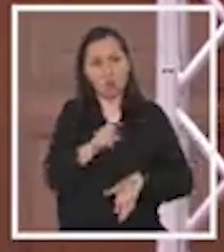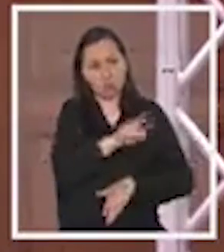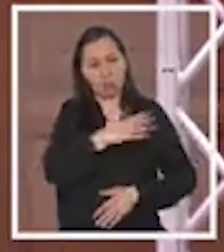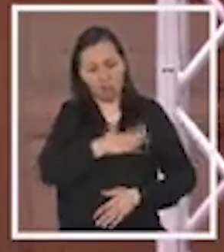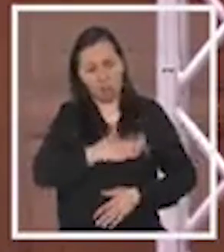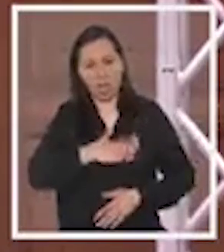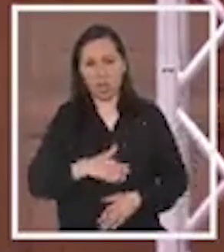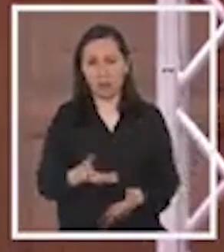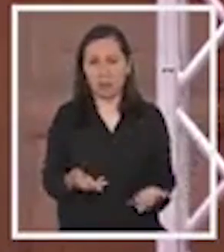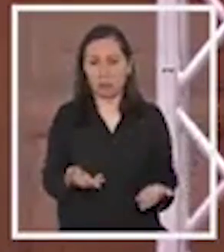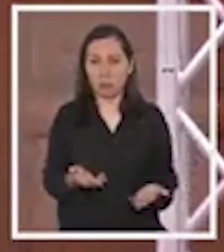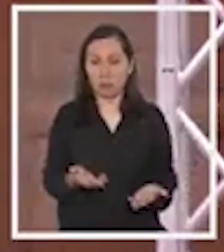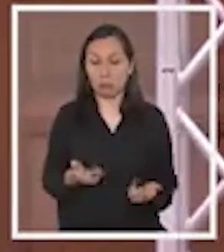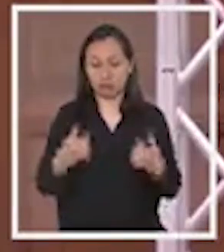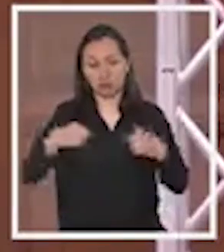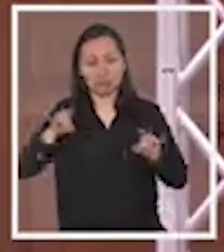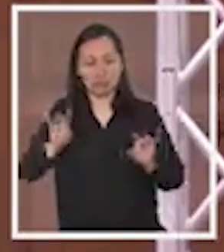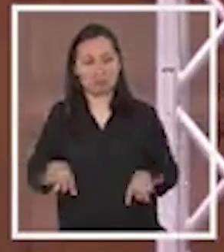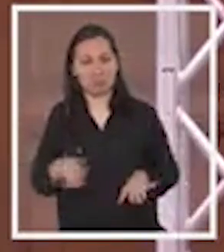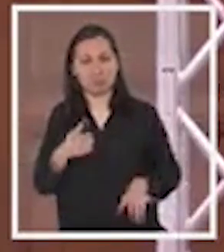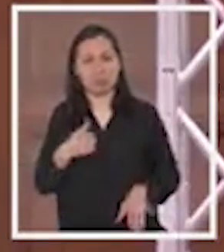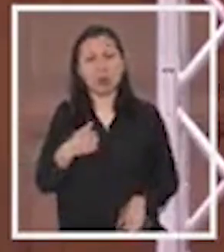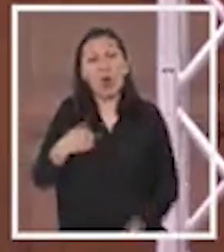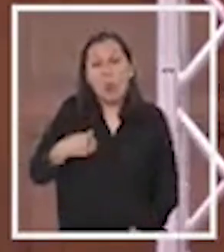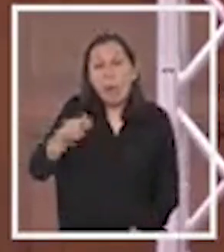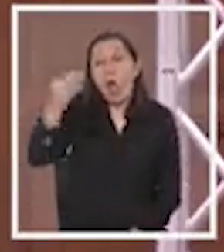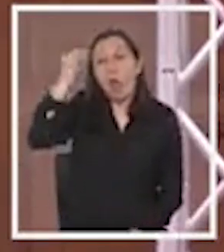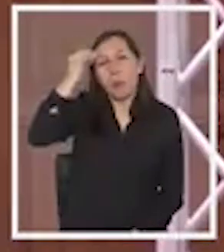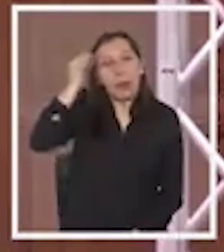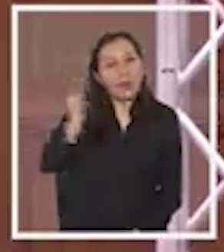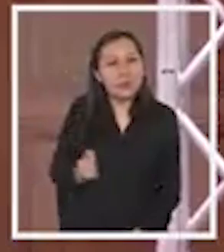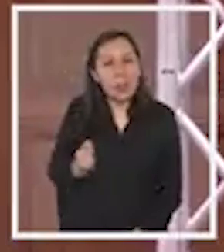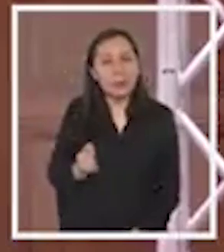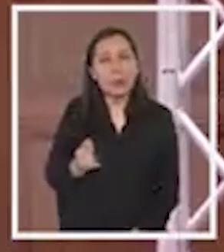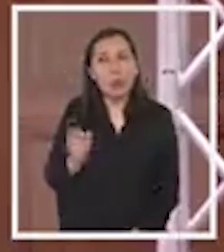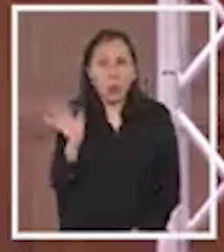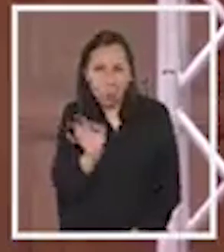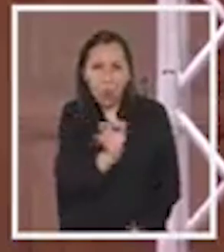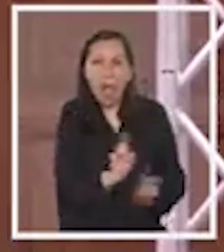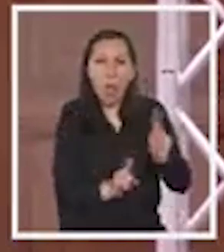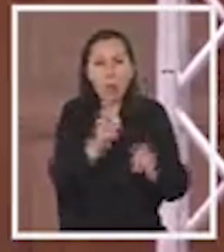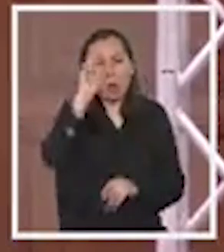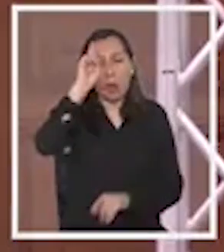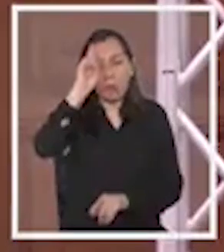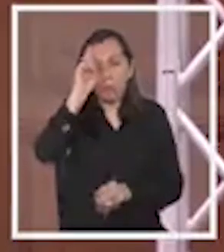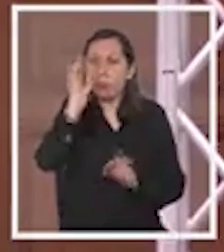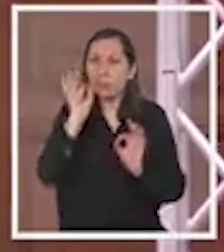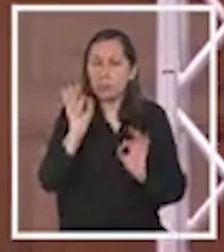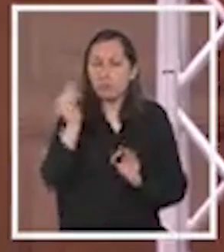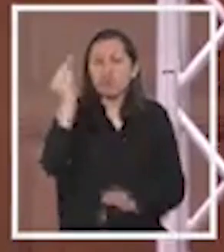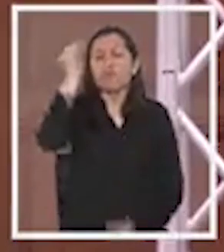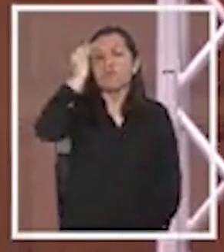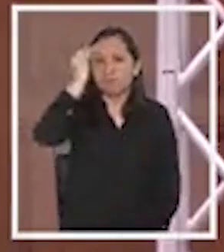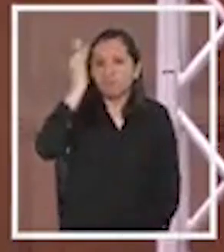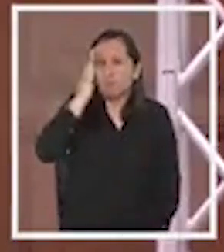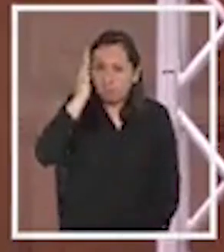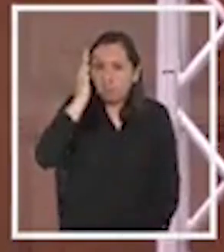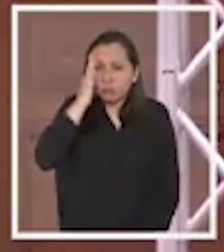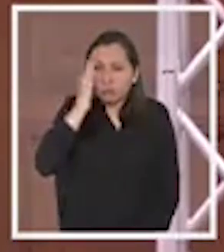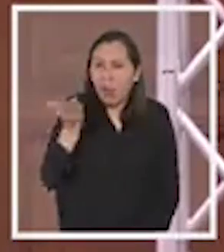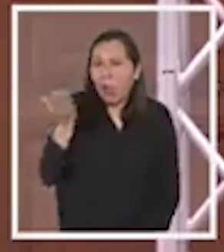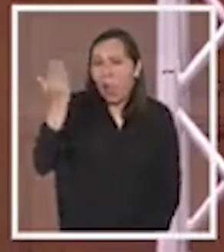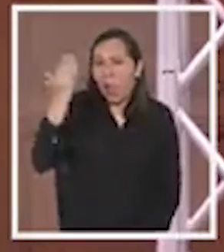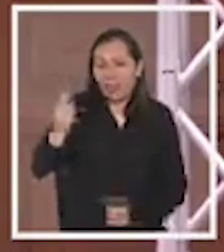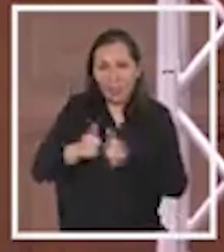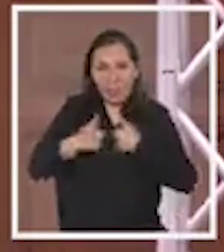tranquilo. Como nosotros sabemos cómo se hace. Yo me acuerdo, le he contado algunos de esta anécdota, pero me acuerdo muy patentemente cuando